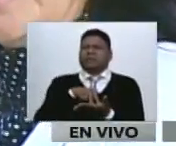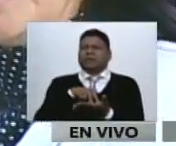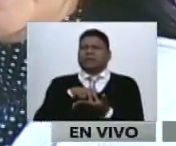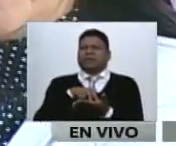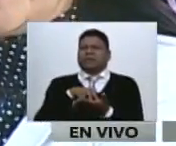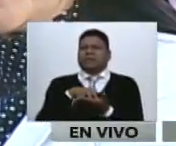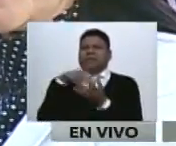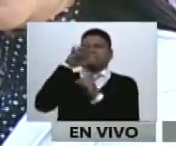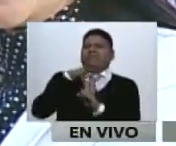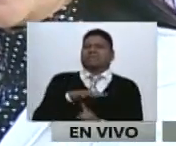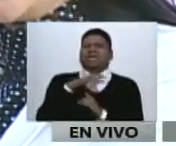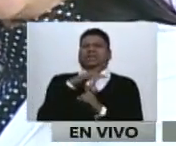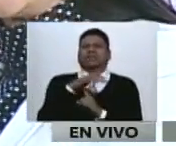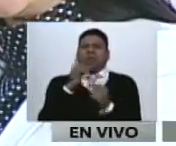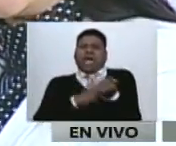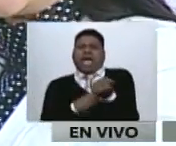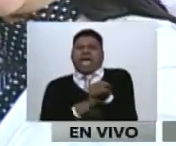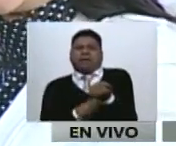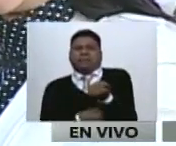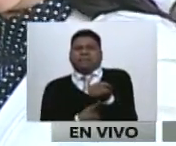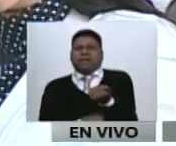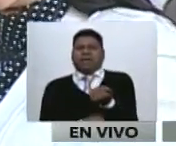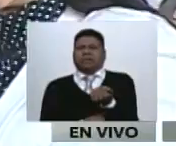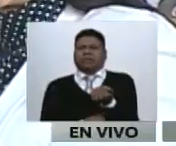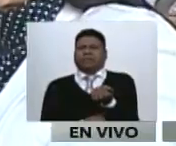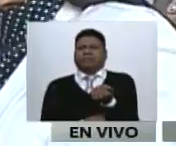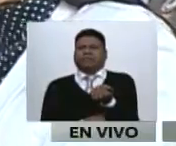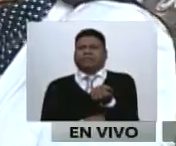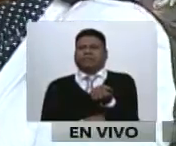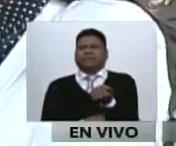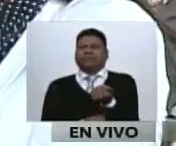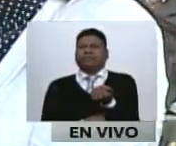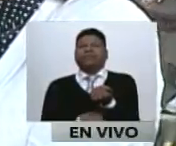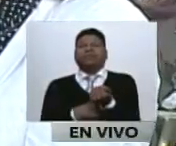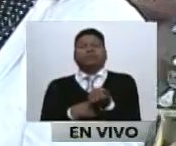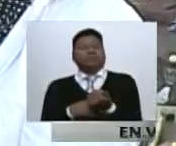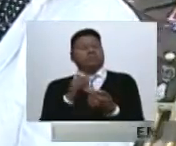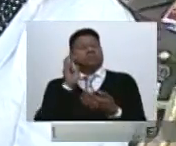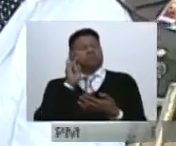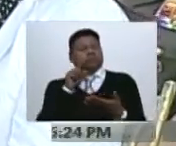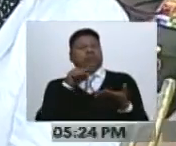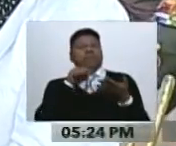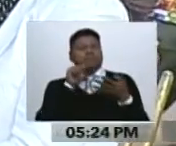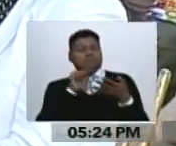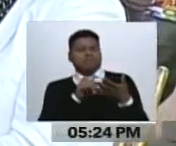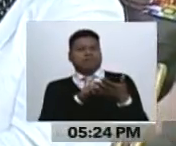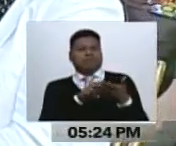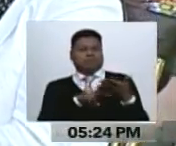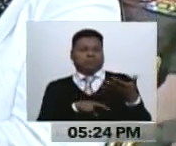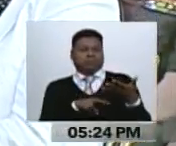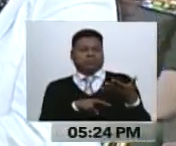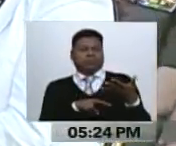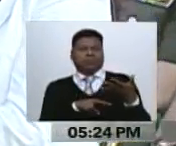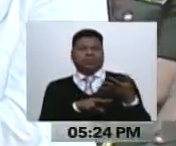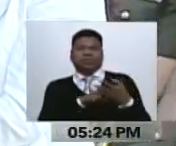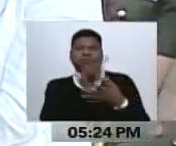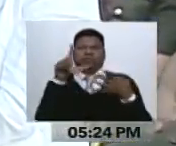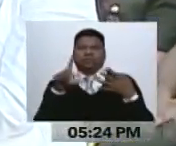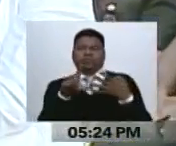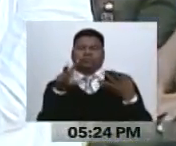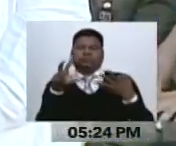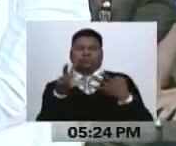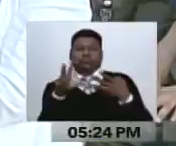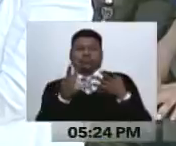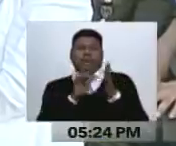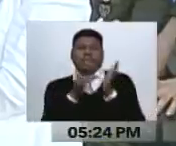los hermanos. Por eso este evangelio cae al pelo. Pero cae al pelo